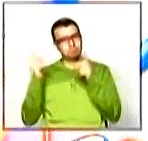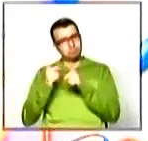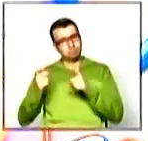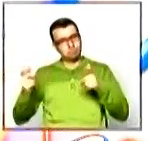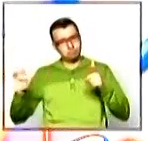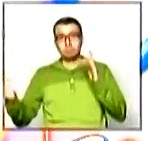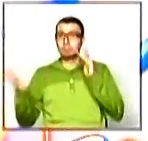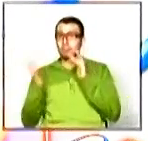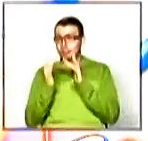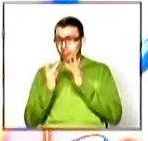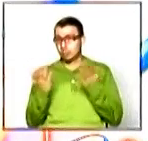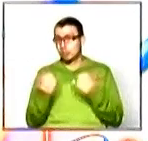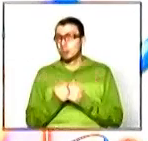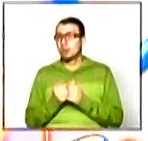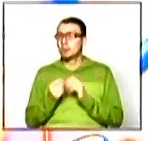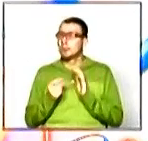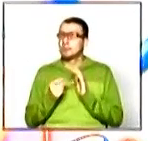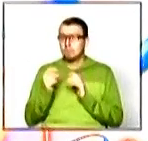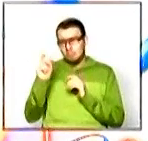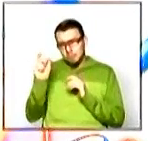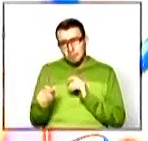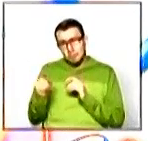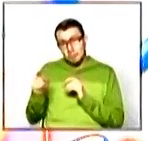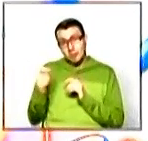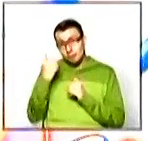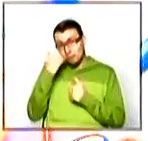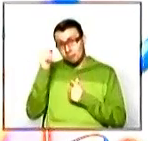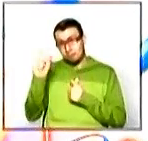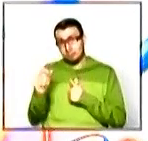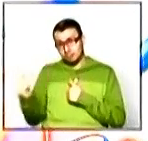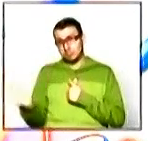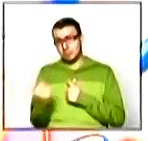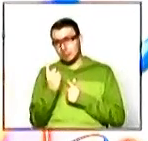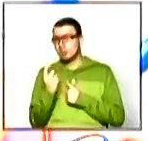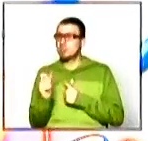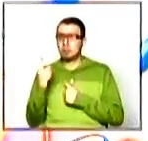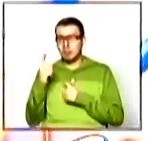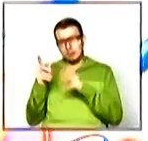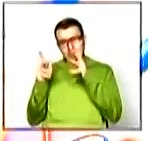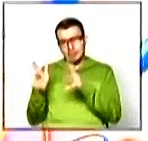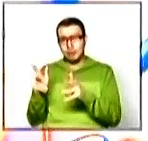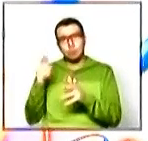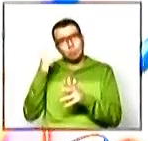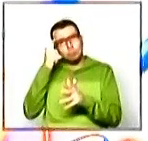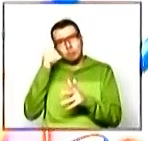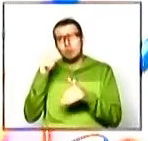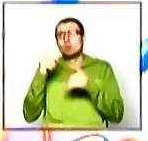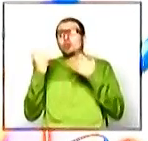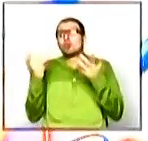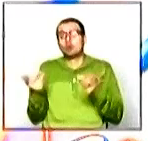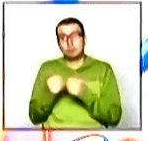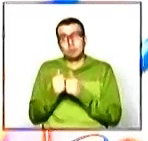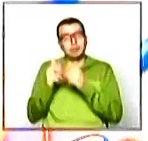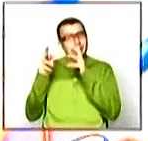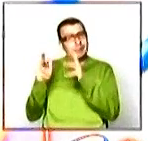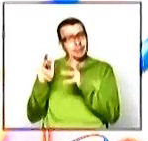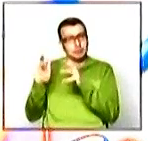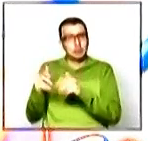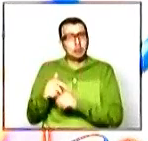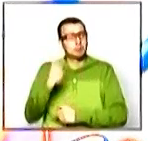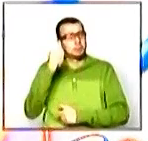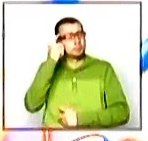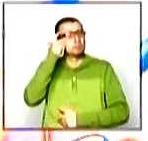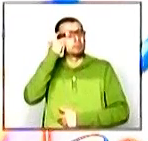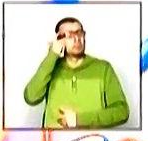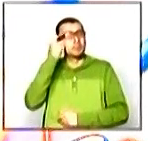el paciente comprenda primero cuál es la manera adecuada de pensar. Nuestros pensamientos deben de estar sintonizados con